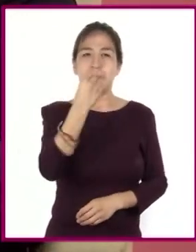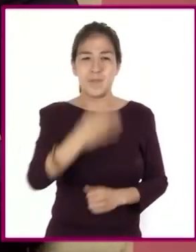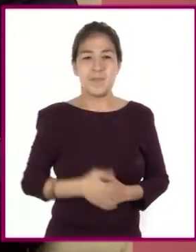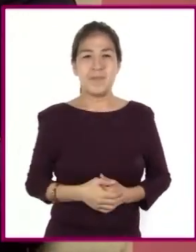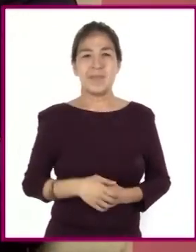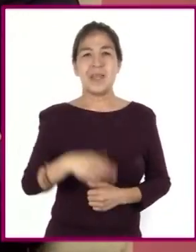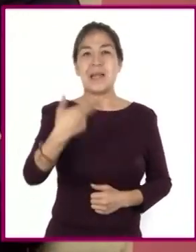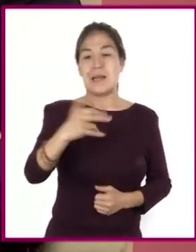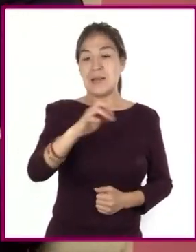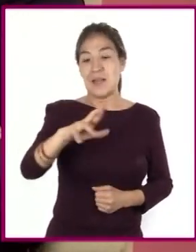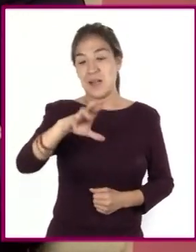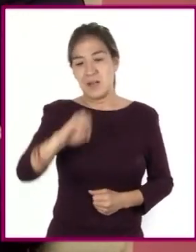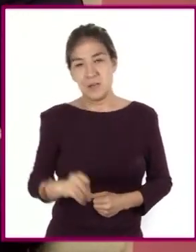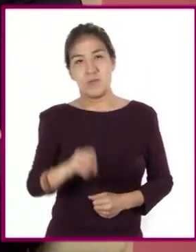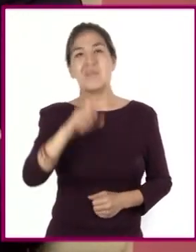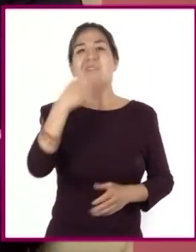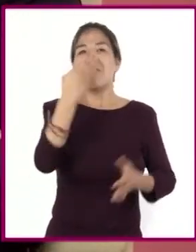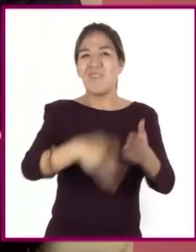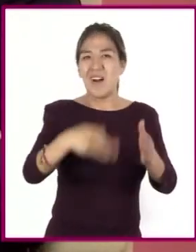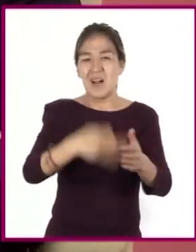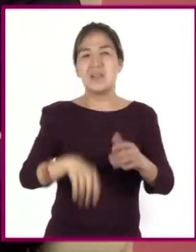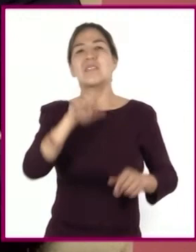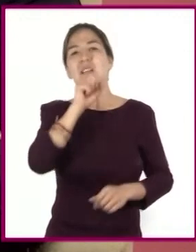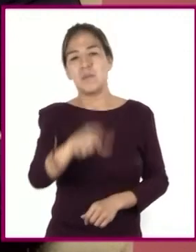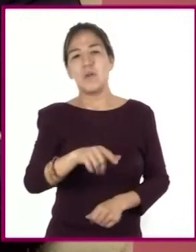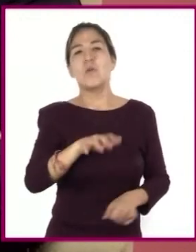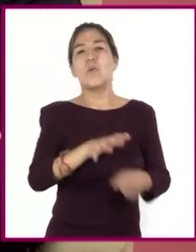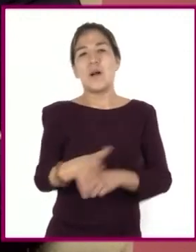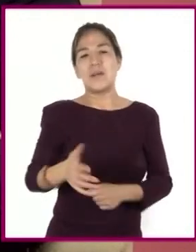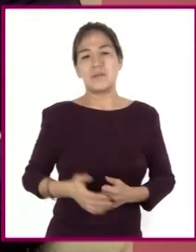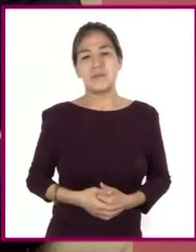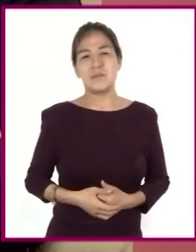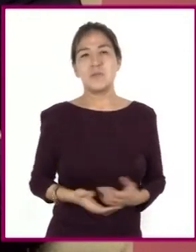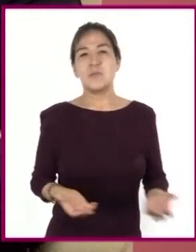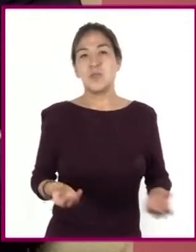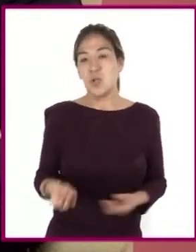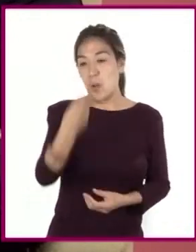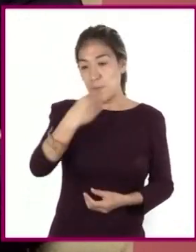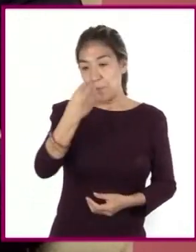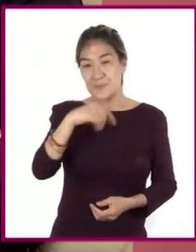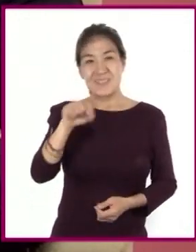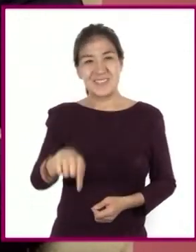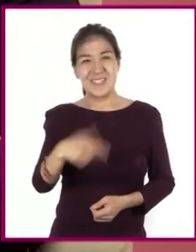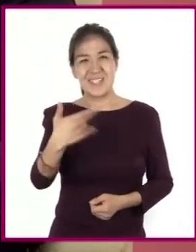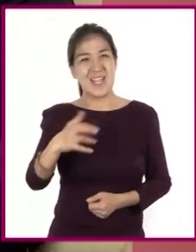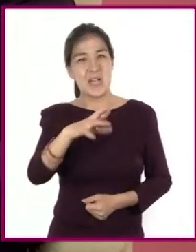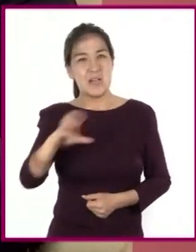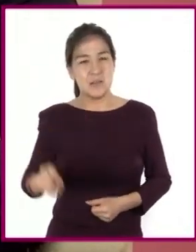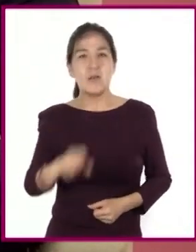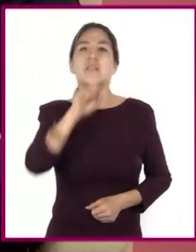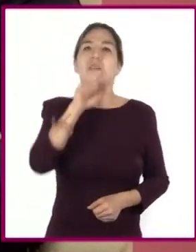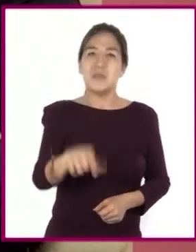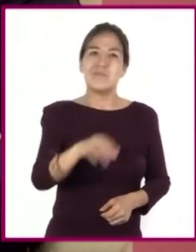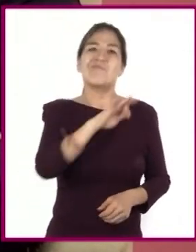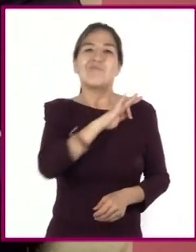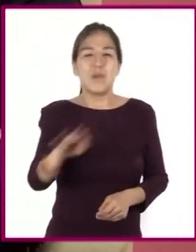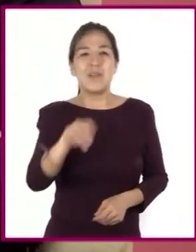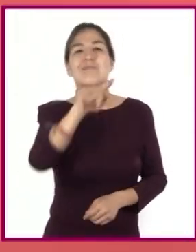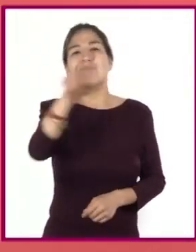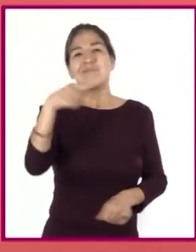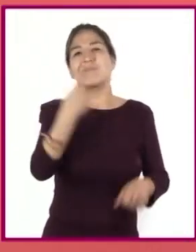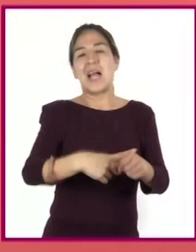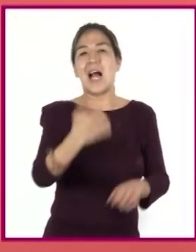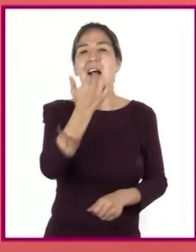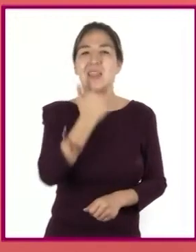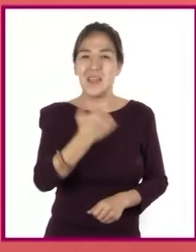de hierro, también por mencionar otro ejemplo, cuando no tenemos la suficiente ingesta de este mineral, puede llevar a la anemia, a la